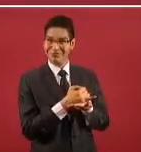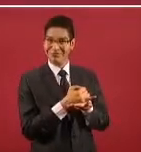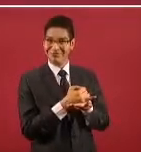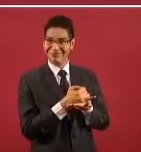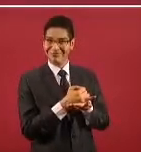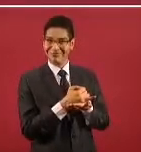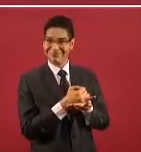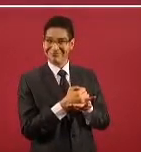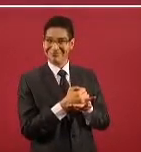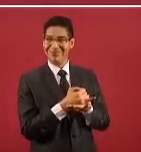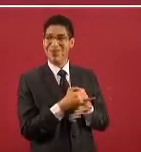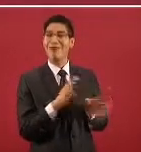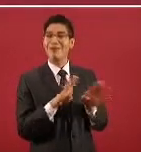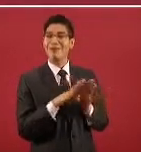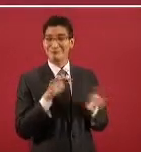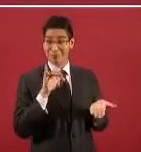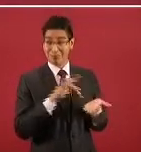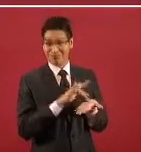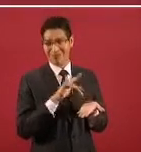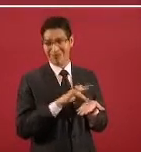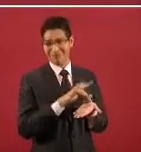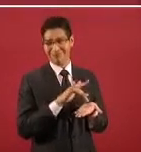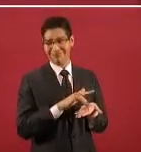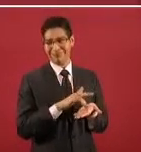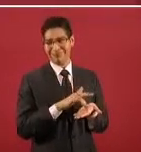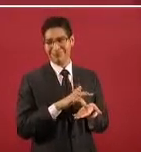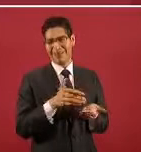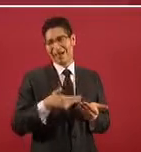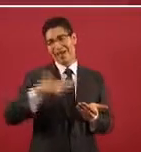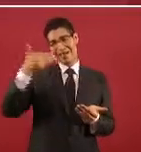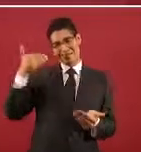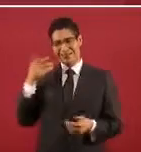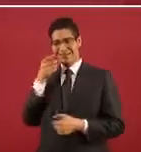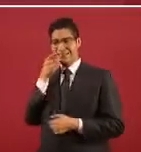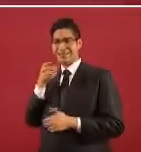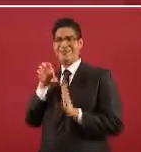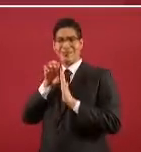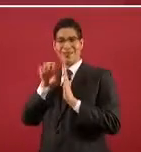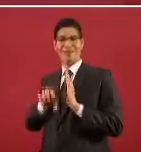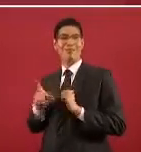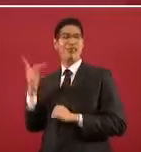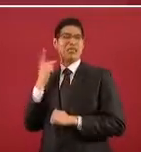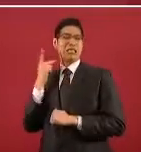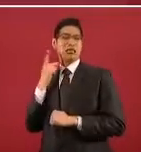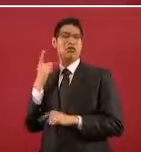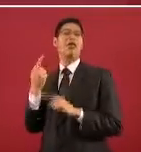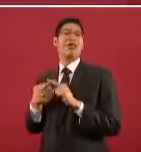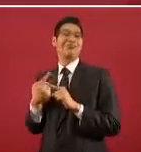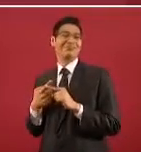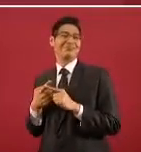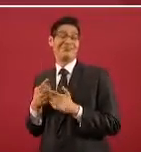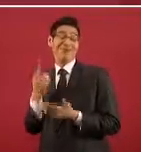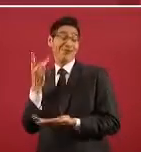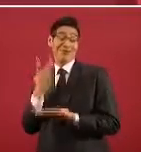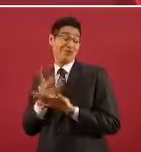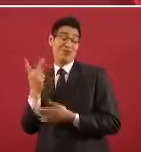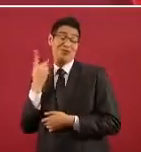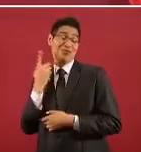pueblo. Antes se decía, el pueblo no existe, la política es asunto de los políticos.